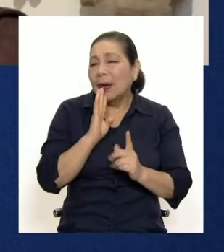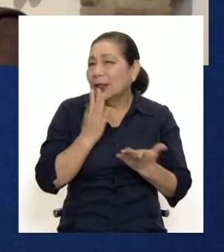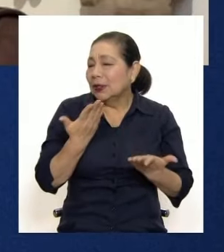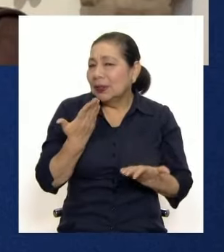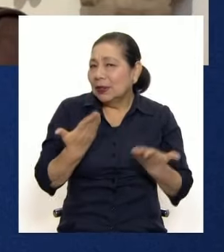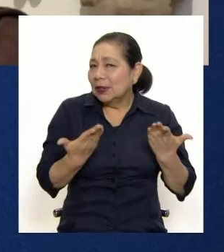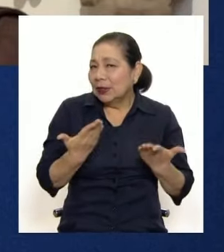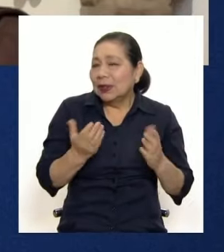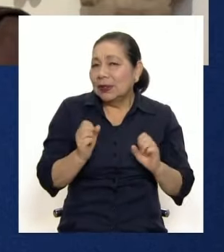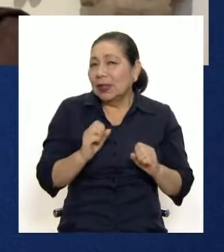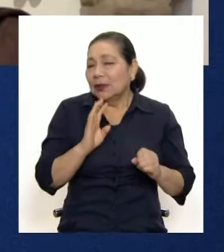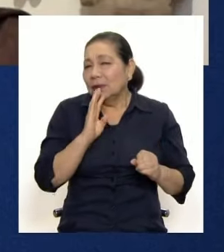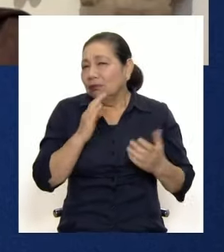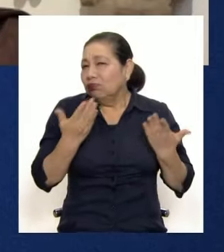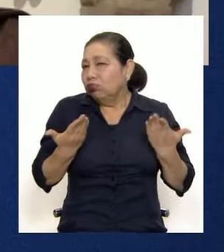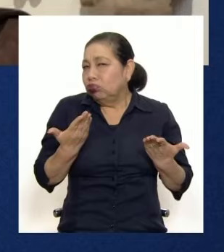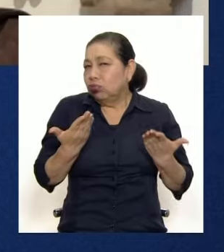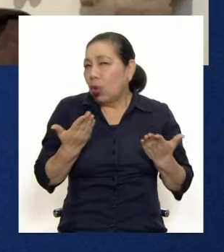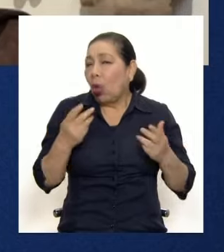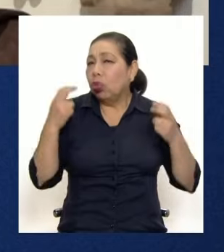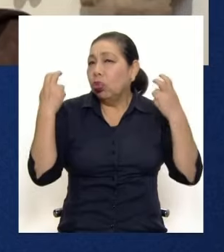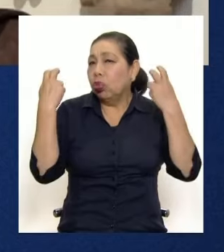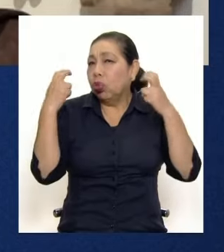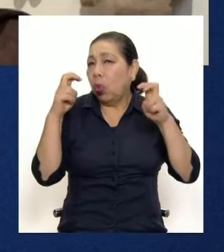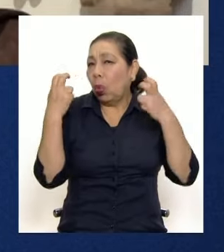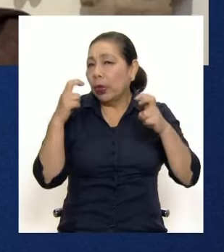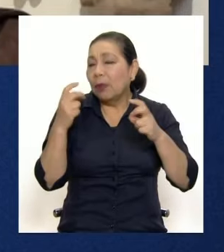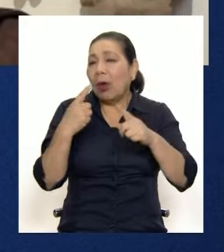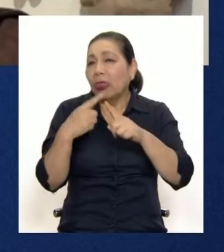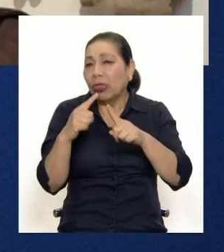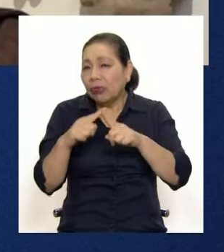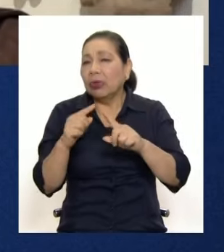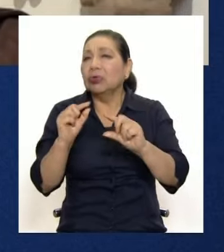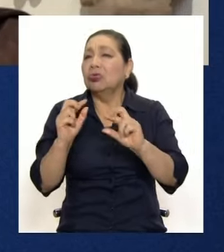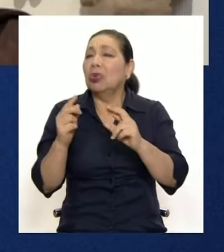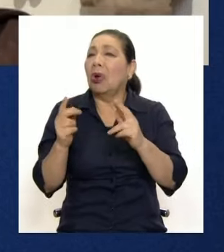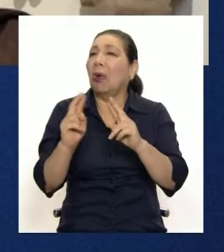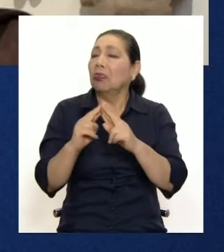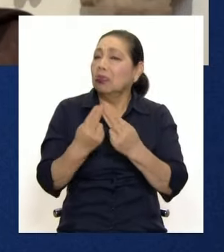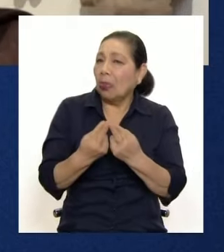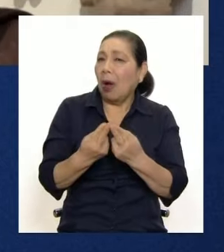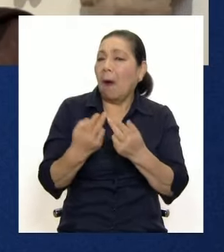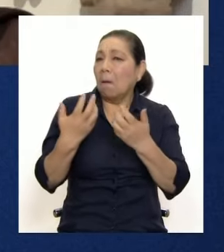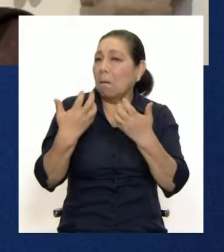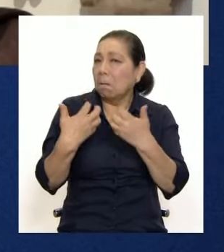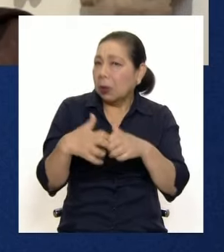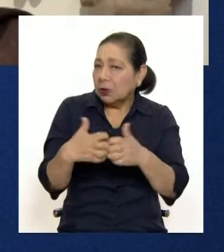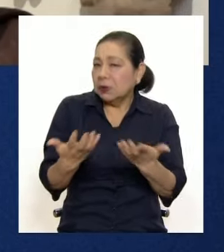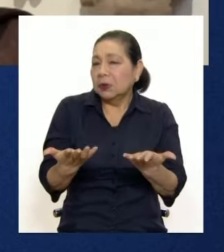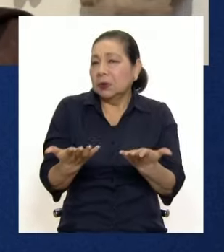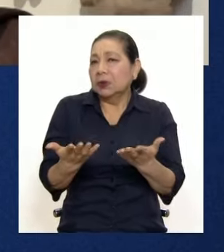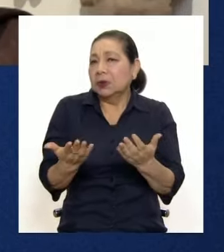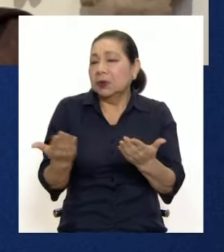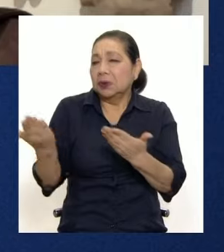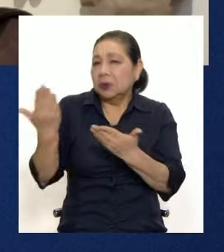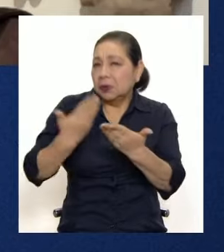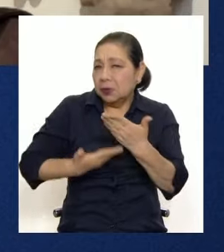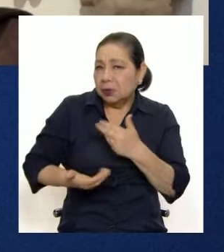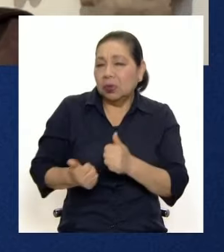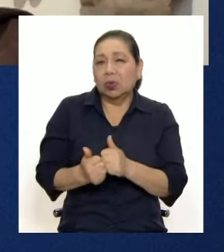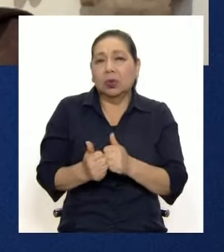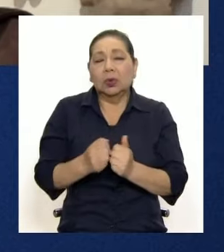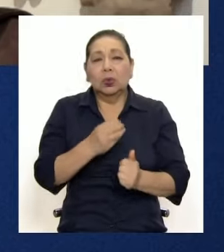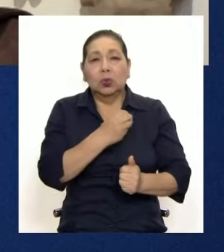la realización porque estamos hablando de un turismo de eventos no un turismo un turismo de empresarios un turismo que va a traer por ejemplo